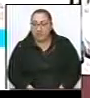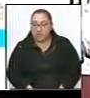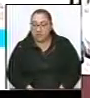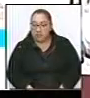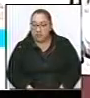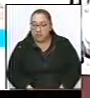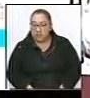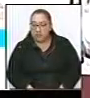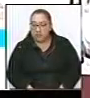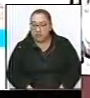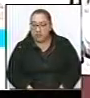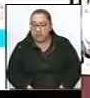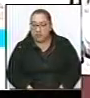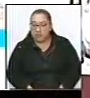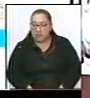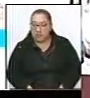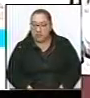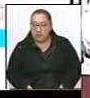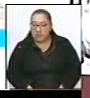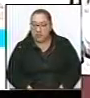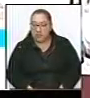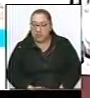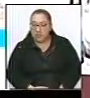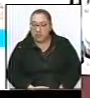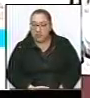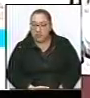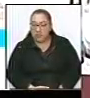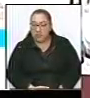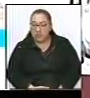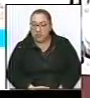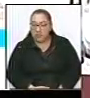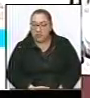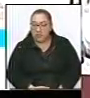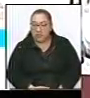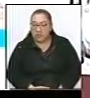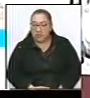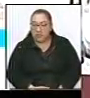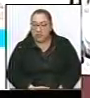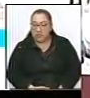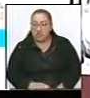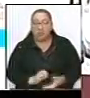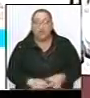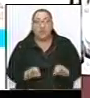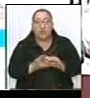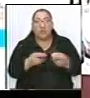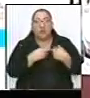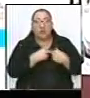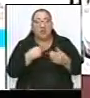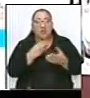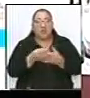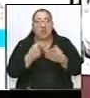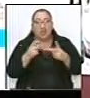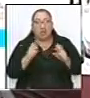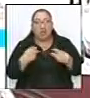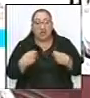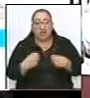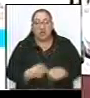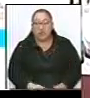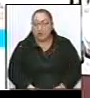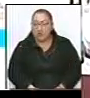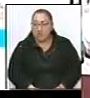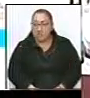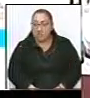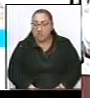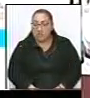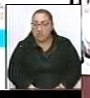sustento donde vamos es de que nosotros tenemos que ser un poco más responsables con los proyectos que básicamente tienen iniciativa de gasto. No pensando